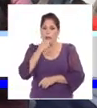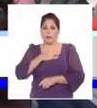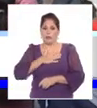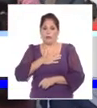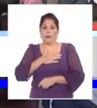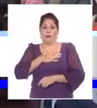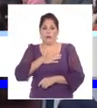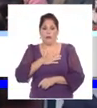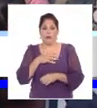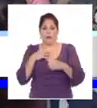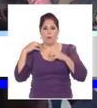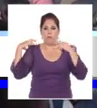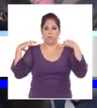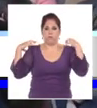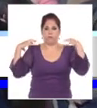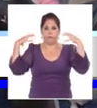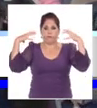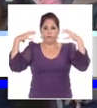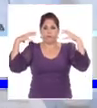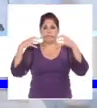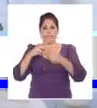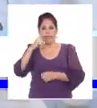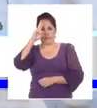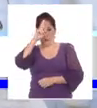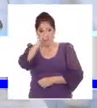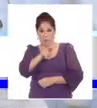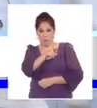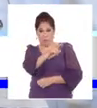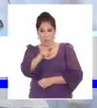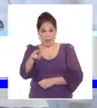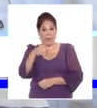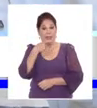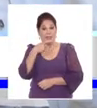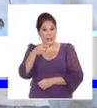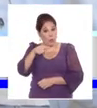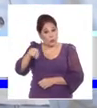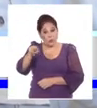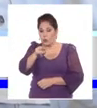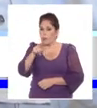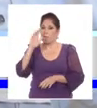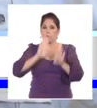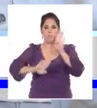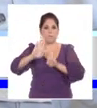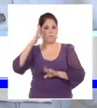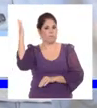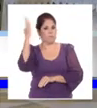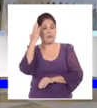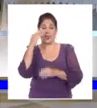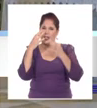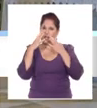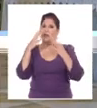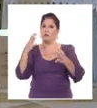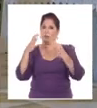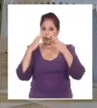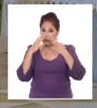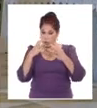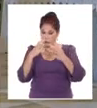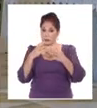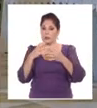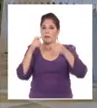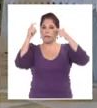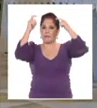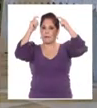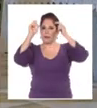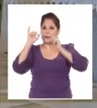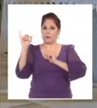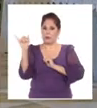vías respiratorias el jefe de estado del Vaticano ha hecho de la defensa del medio ambiente un Pilar de su papado la cop28 tiene